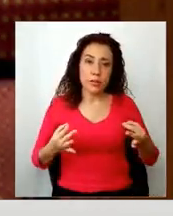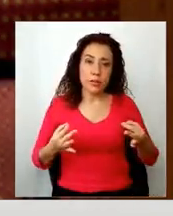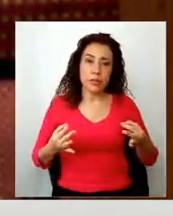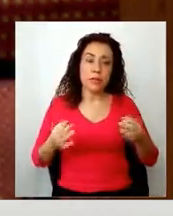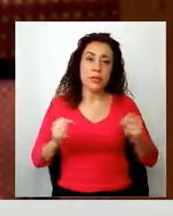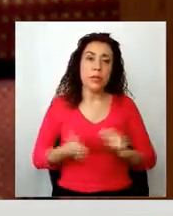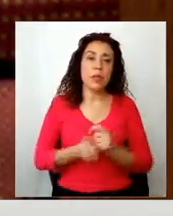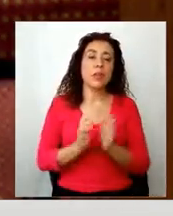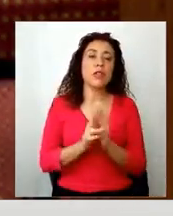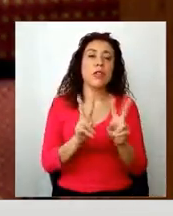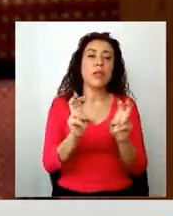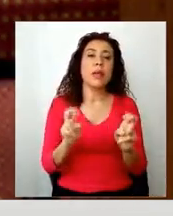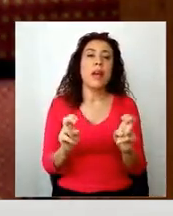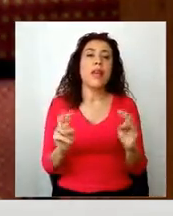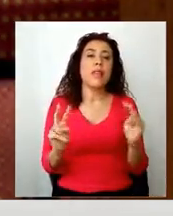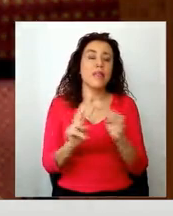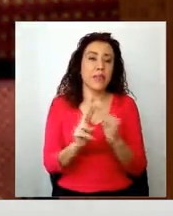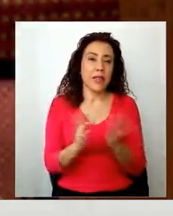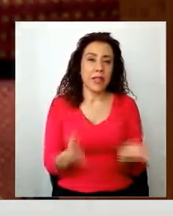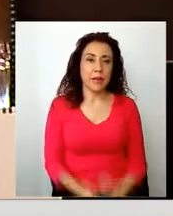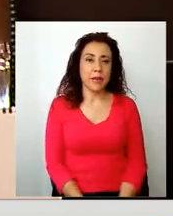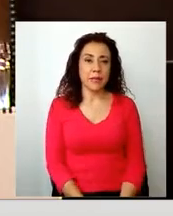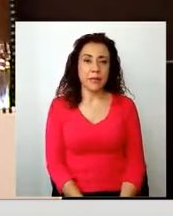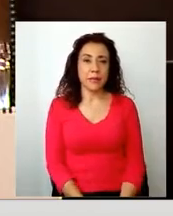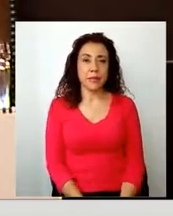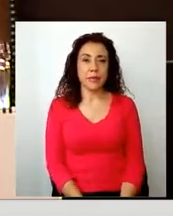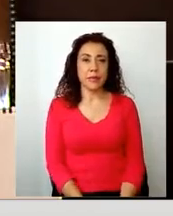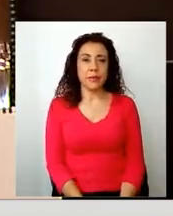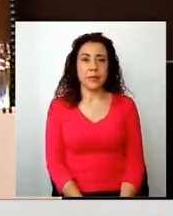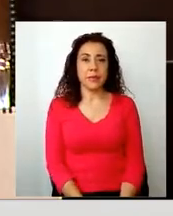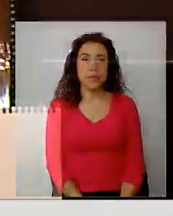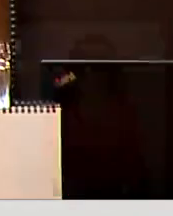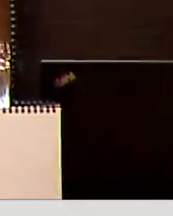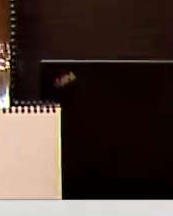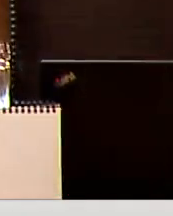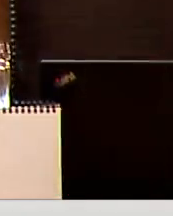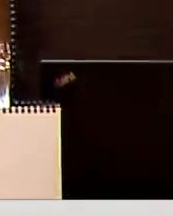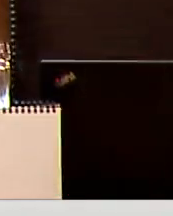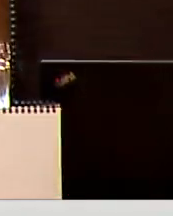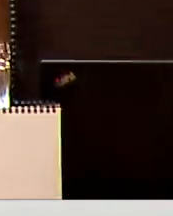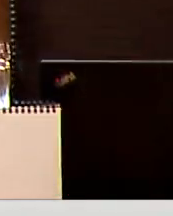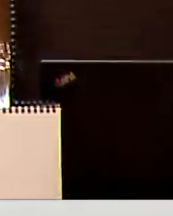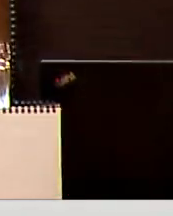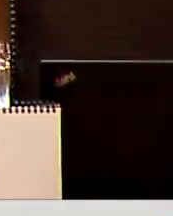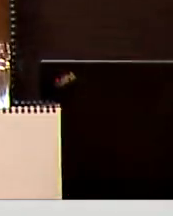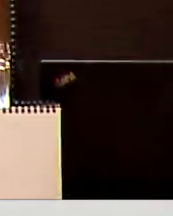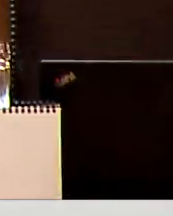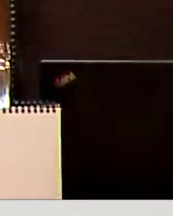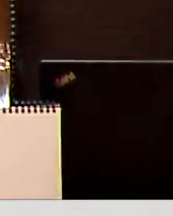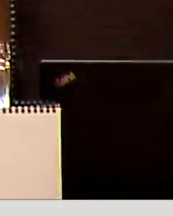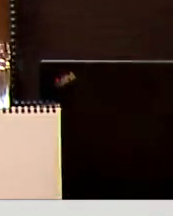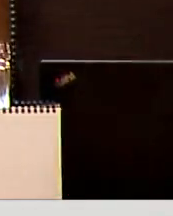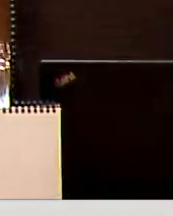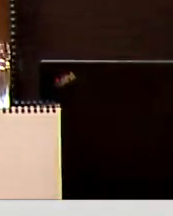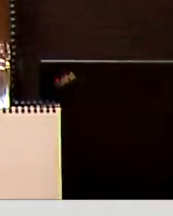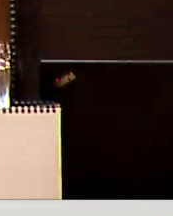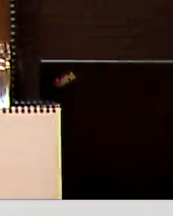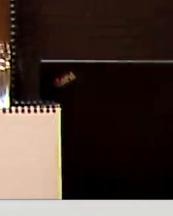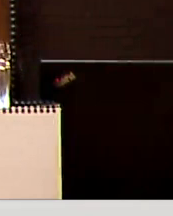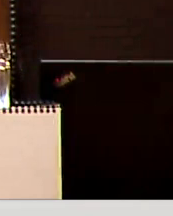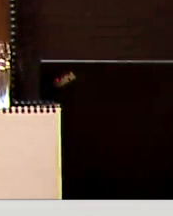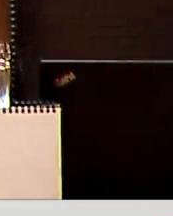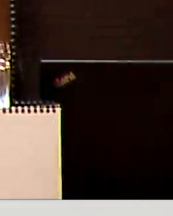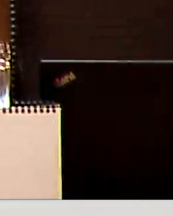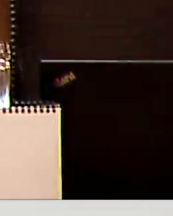la vivienda a este sistema gracias Gracias diputado ragbert a continuación Le ofrezco la palabra el diputado Jaime